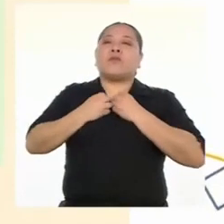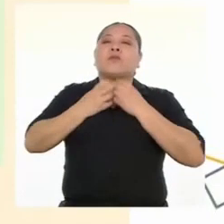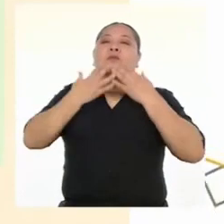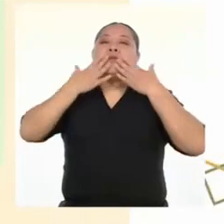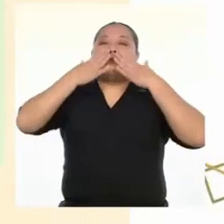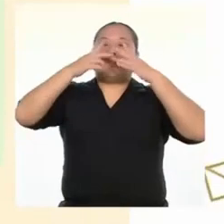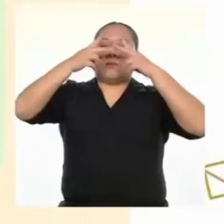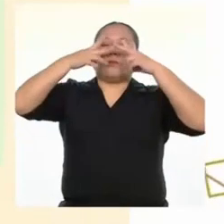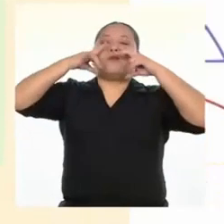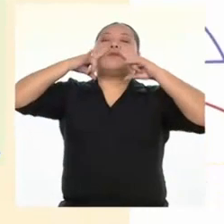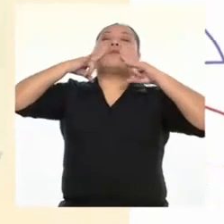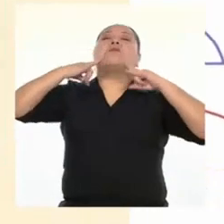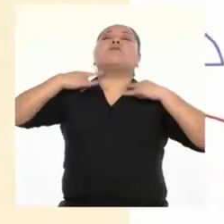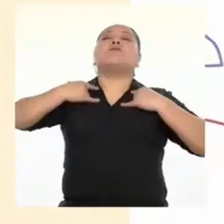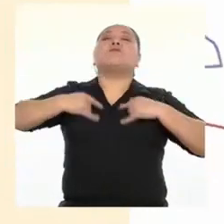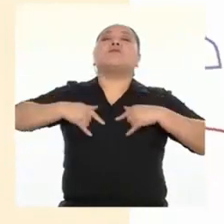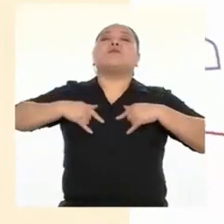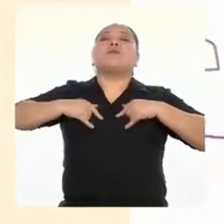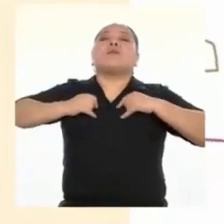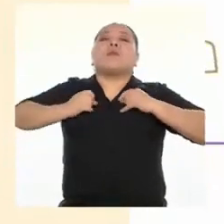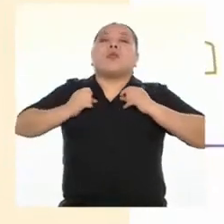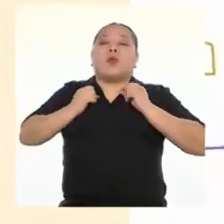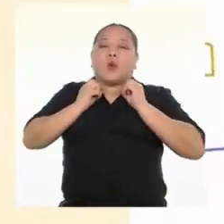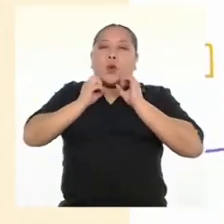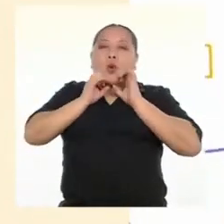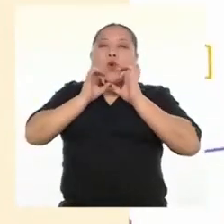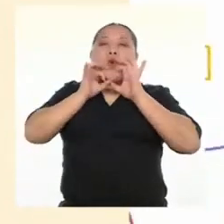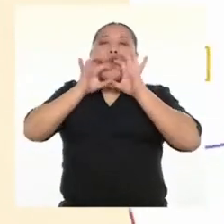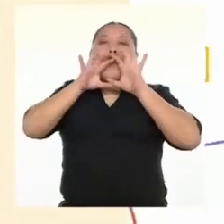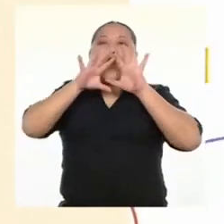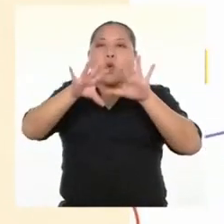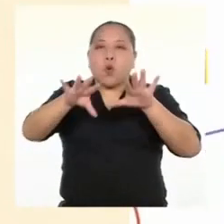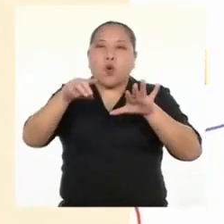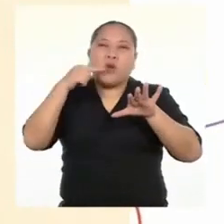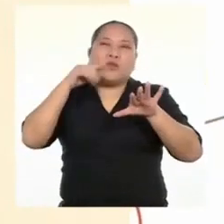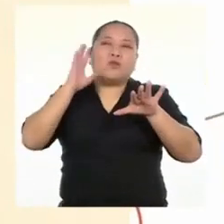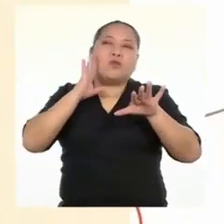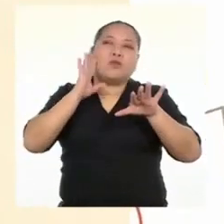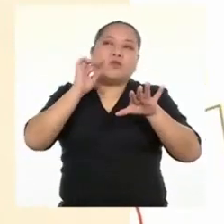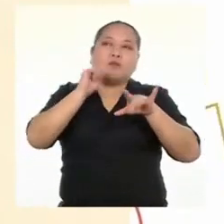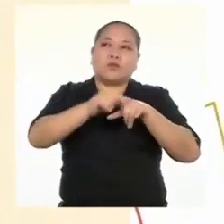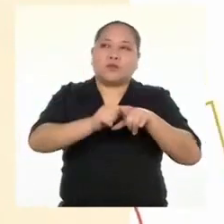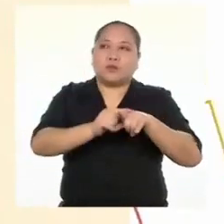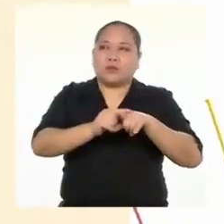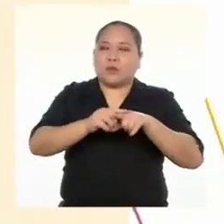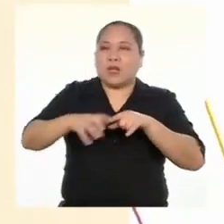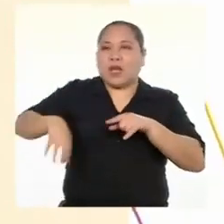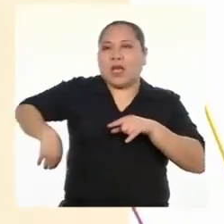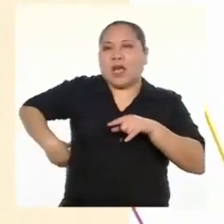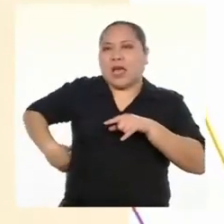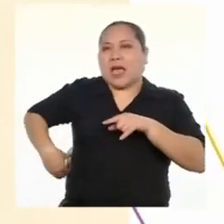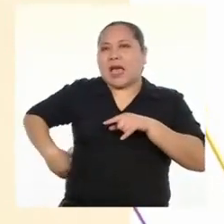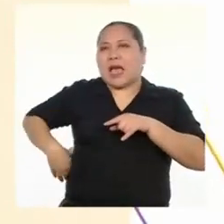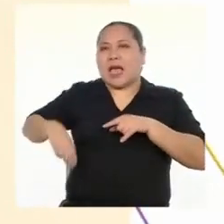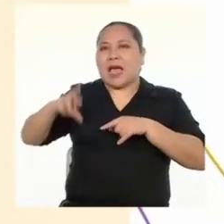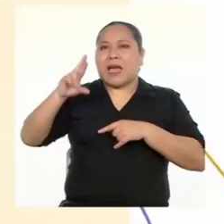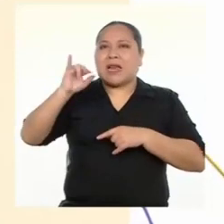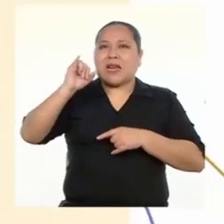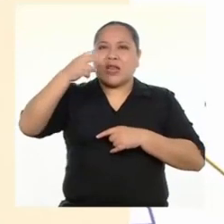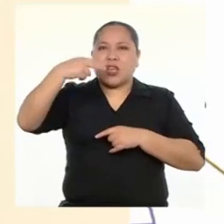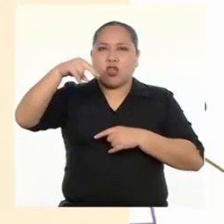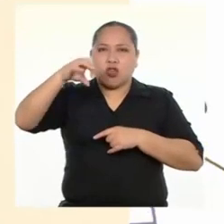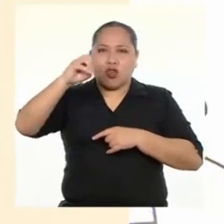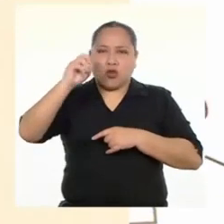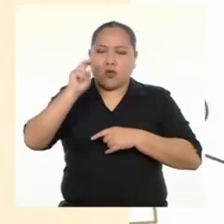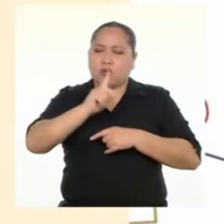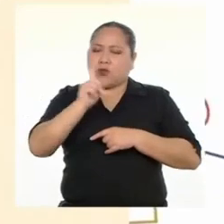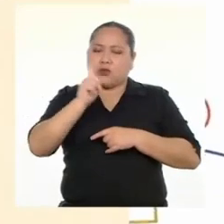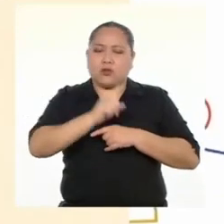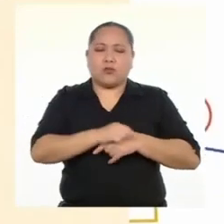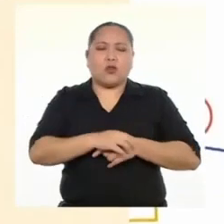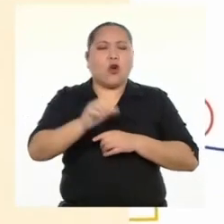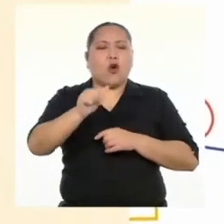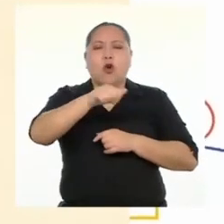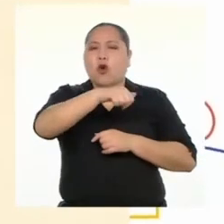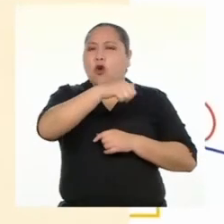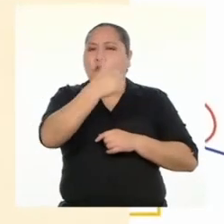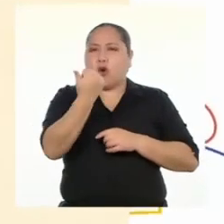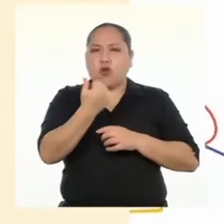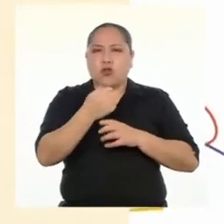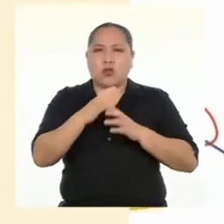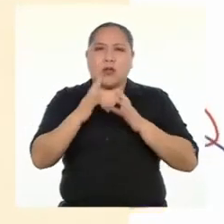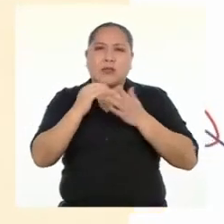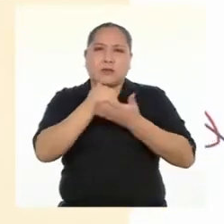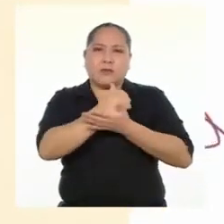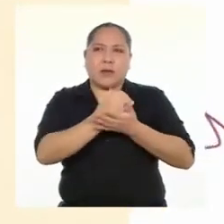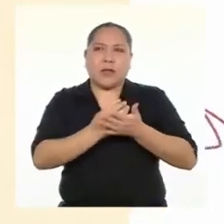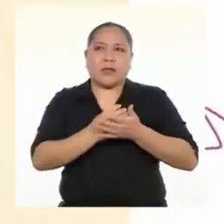que sean gaseosas. ¿Y el sistema solo está conformado por el riñón? Hay otros órganos responsables de la excreción de